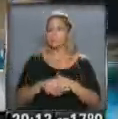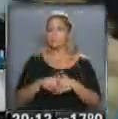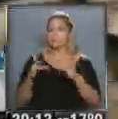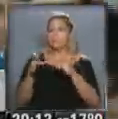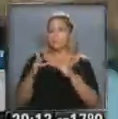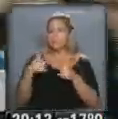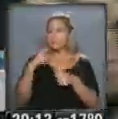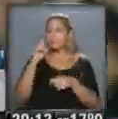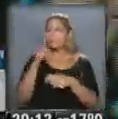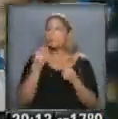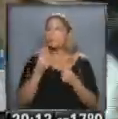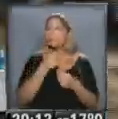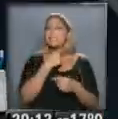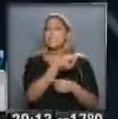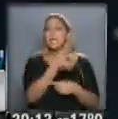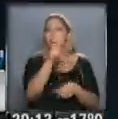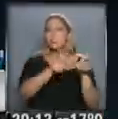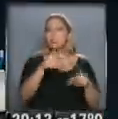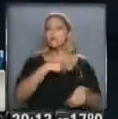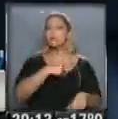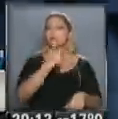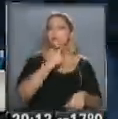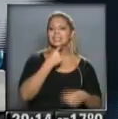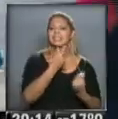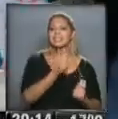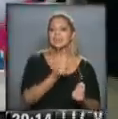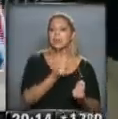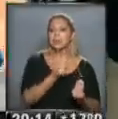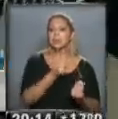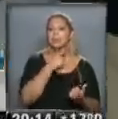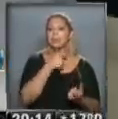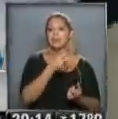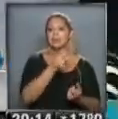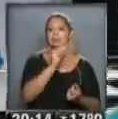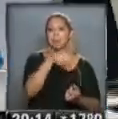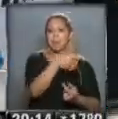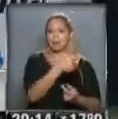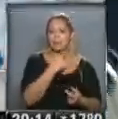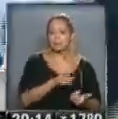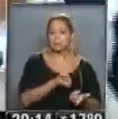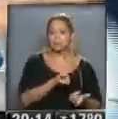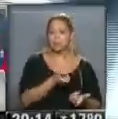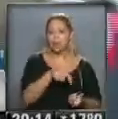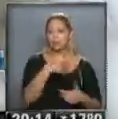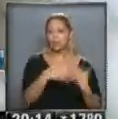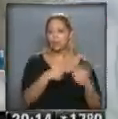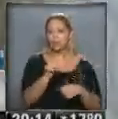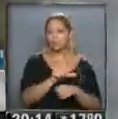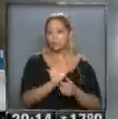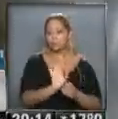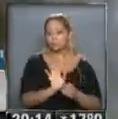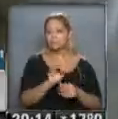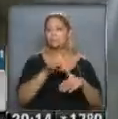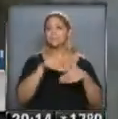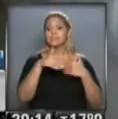ver qué es lo que quiere la gente de Racing. Y hay mucha gente de Racing, muchos hinchas que quieren que Racing pierda, porque Racing no está jugando absolutamente por nada